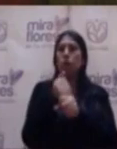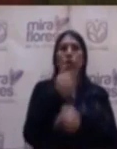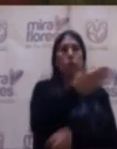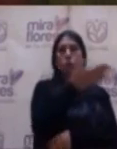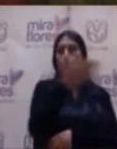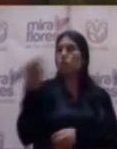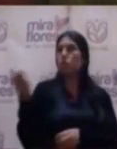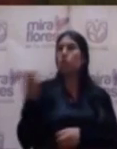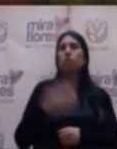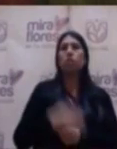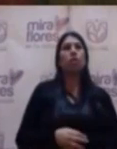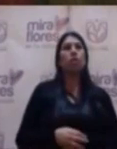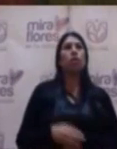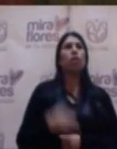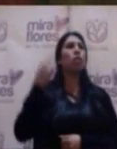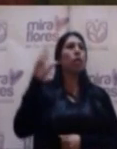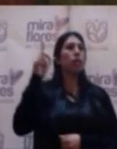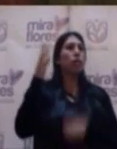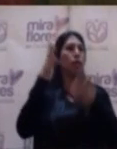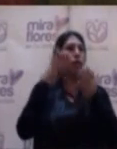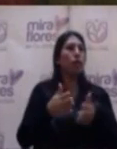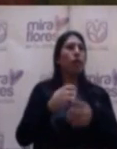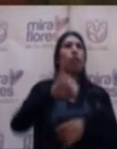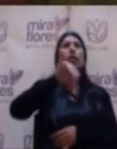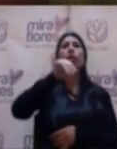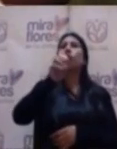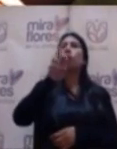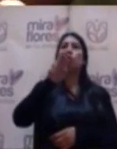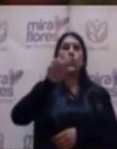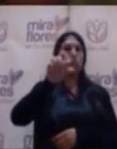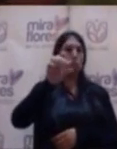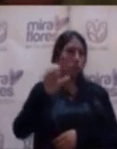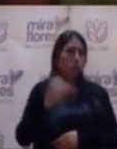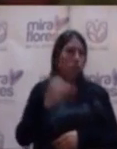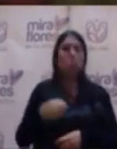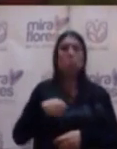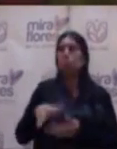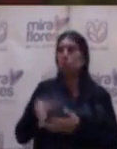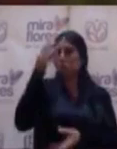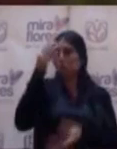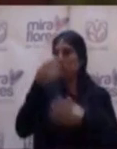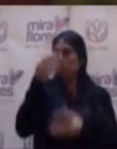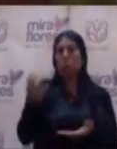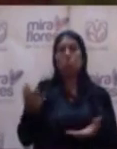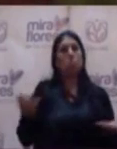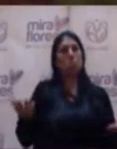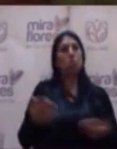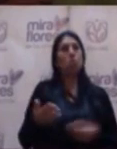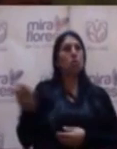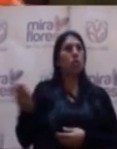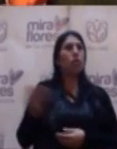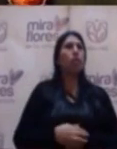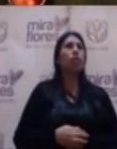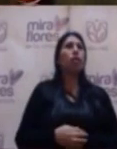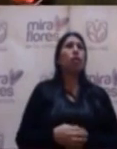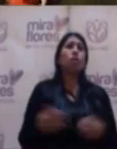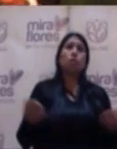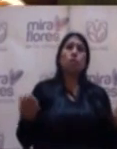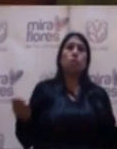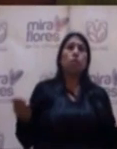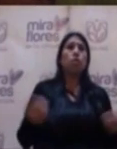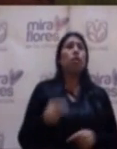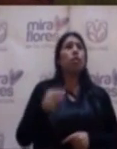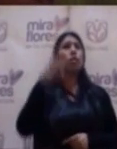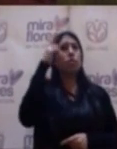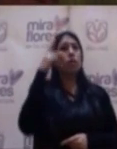como digo, bajo el liderazgo de Jorge, he aprendido también mucho de él. Y por tanto, esas son las